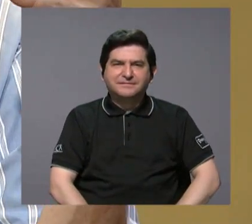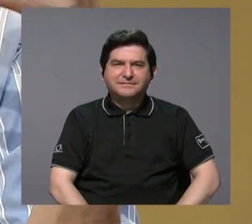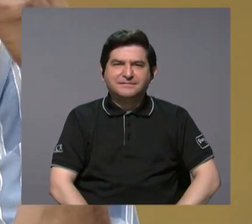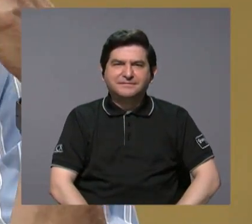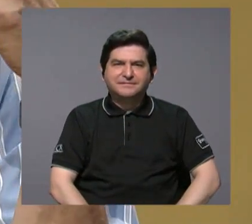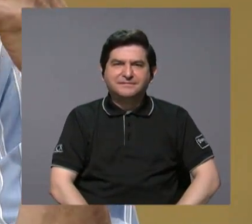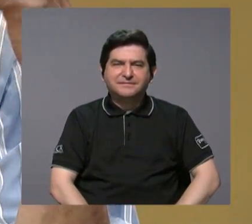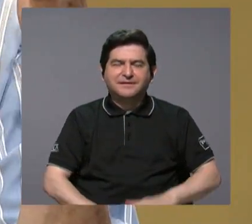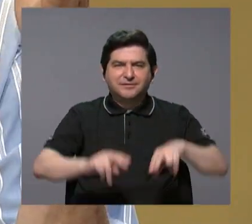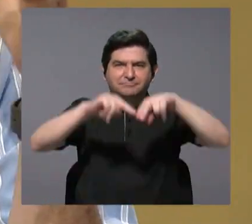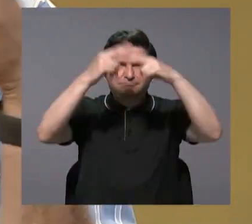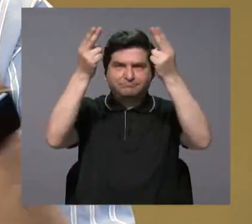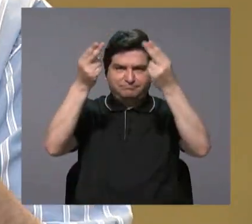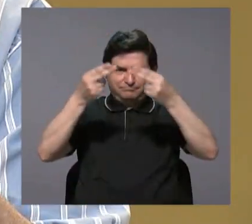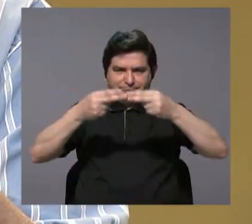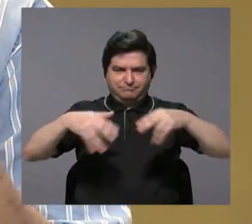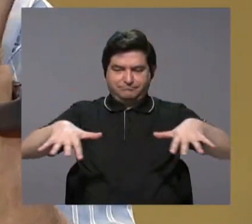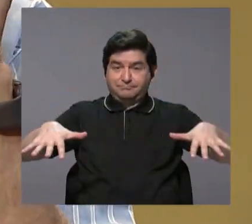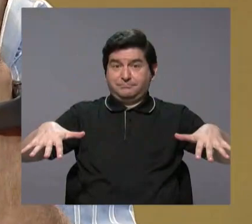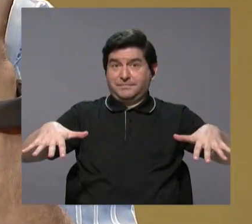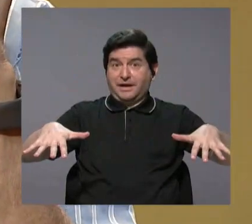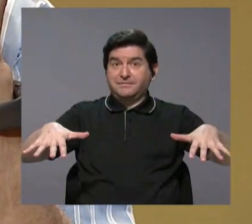la internet, que